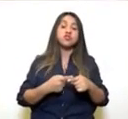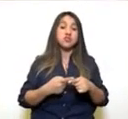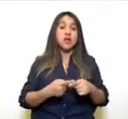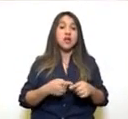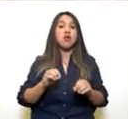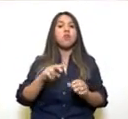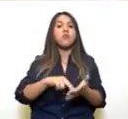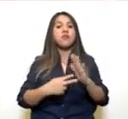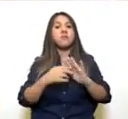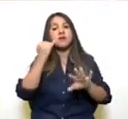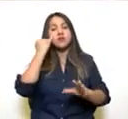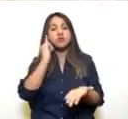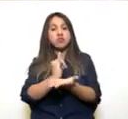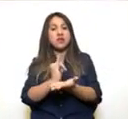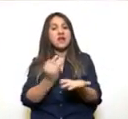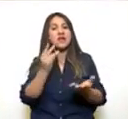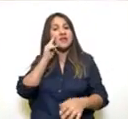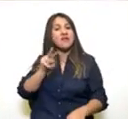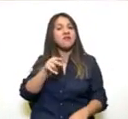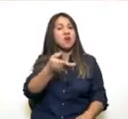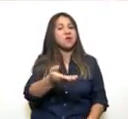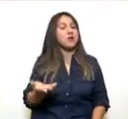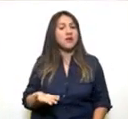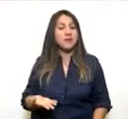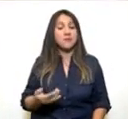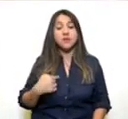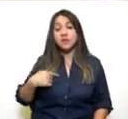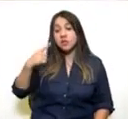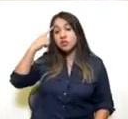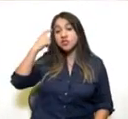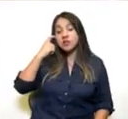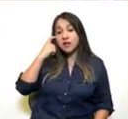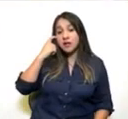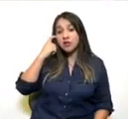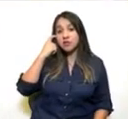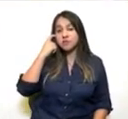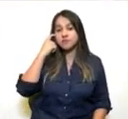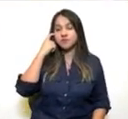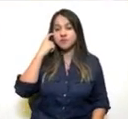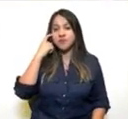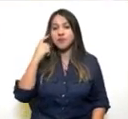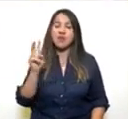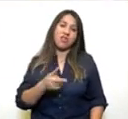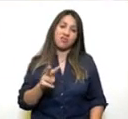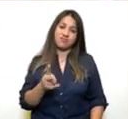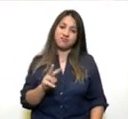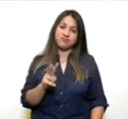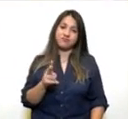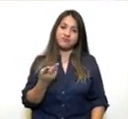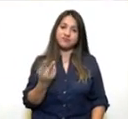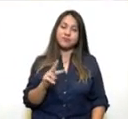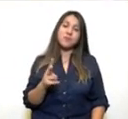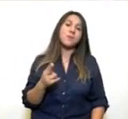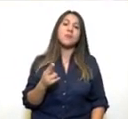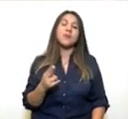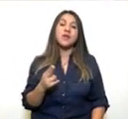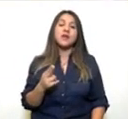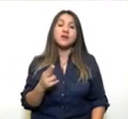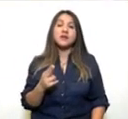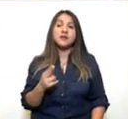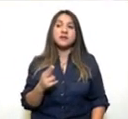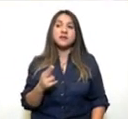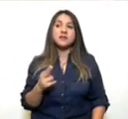que yo creo que las dos cosas que si nosotros no somos